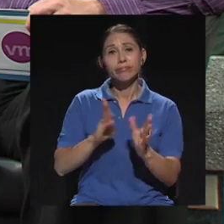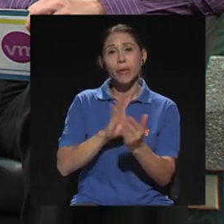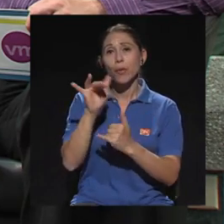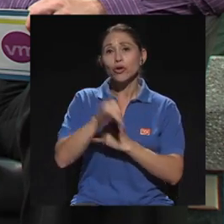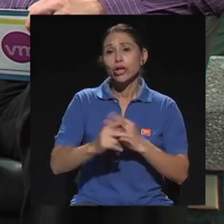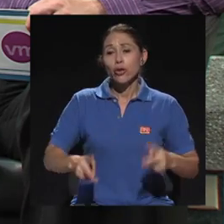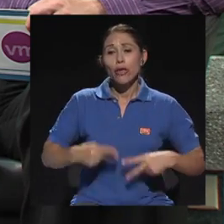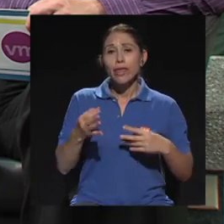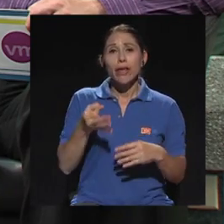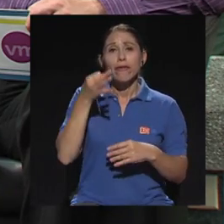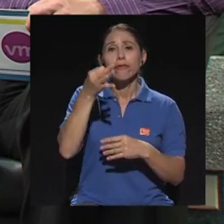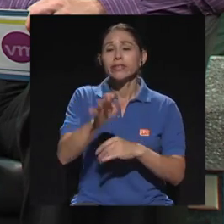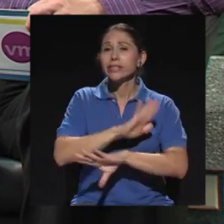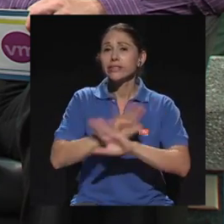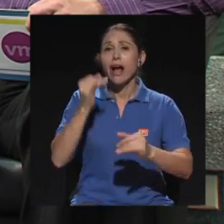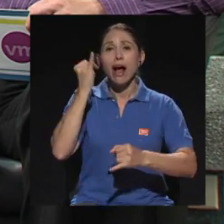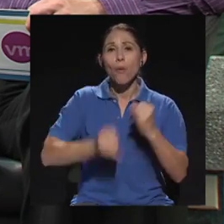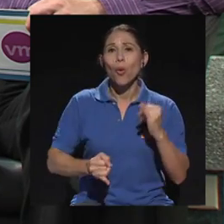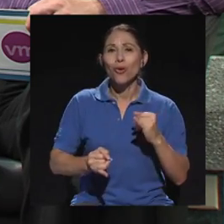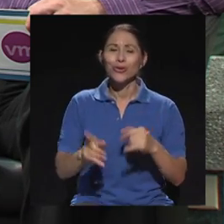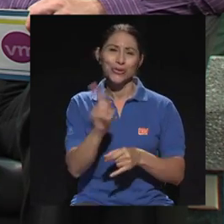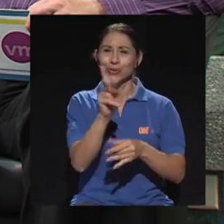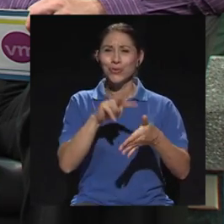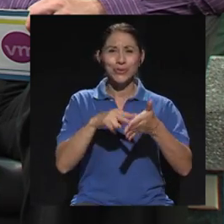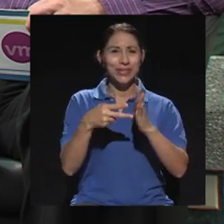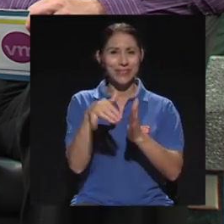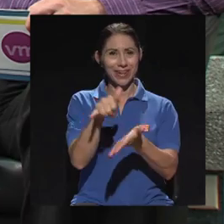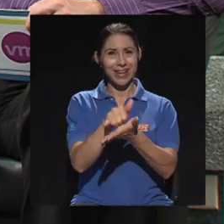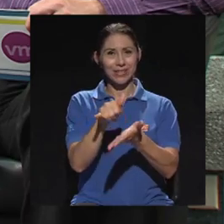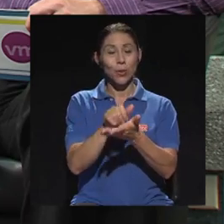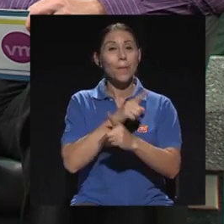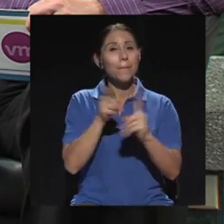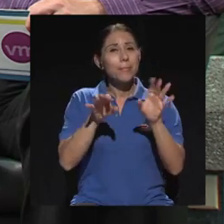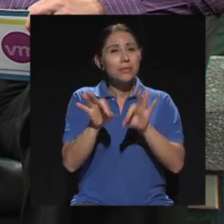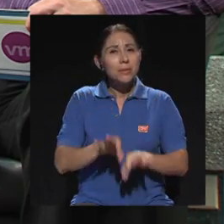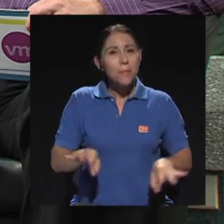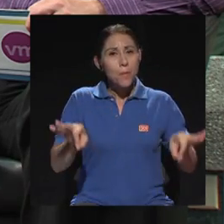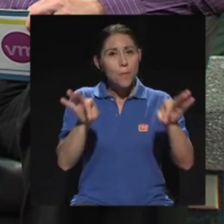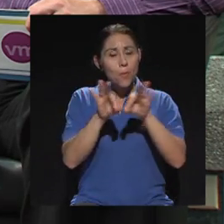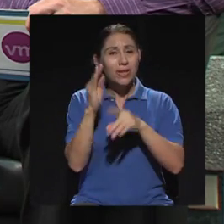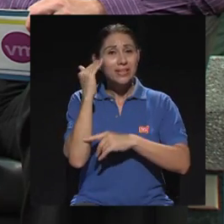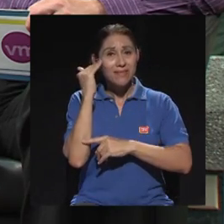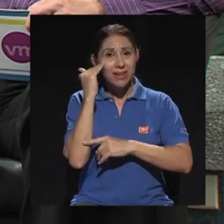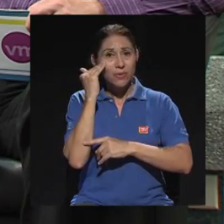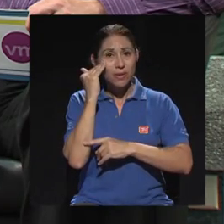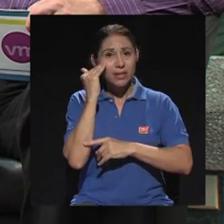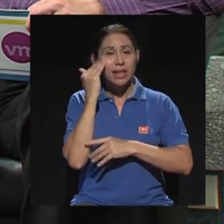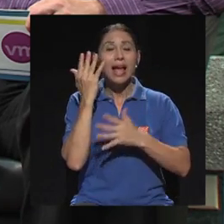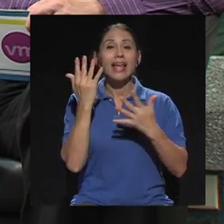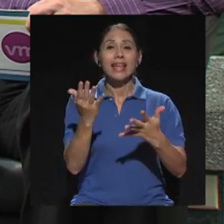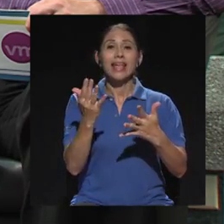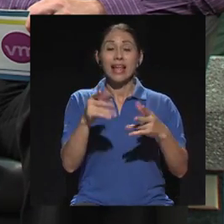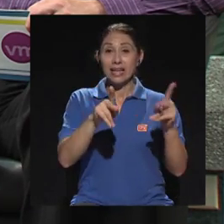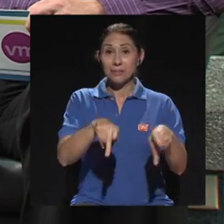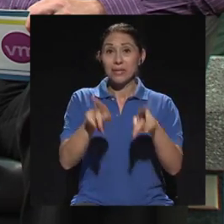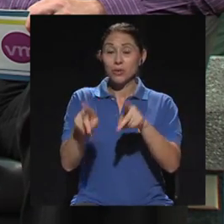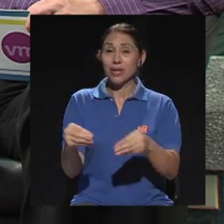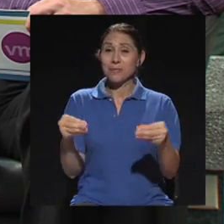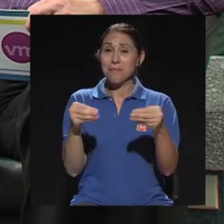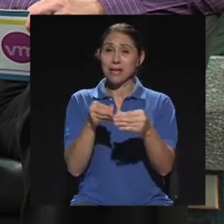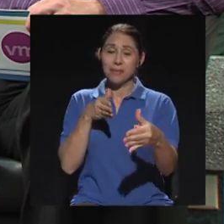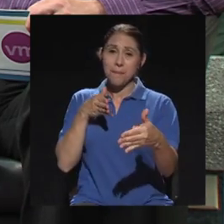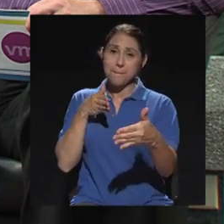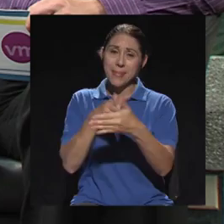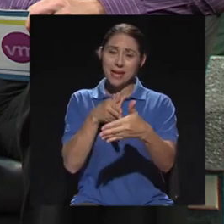acabó, ¿verdad? No se trata de eso, pero sí es importante tener en cuenta que mayoritariamente quienes se ven